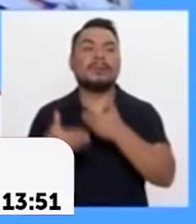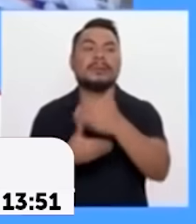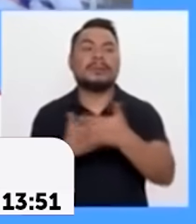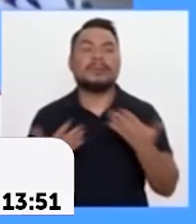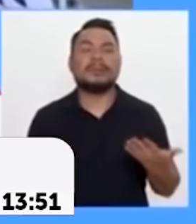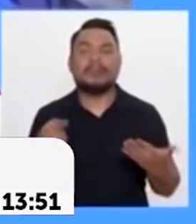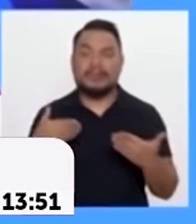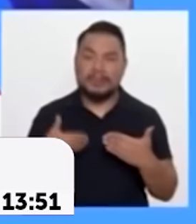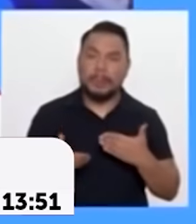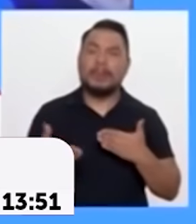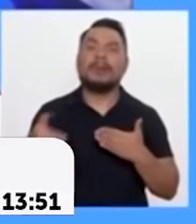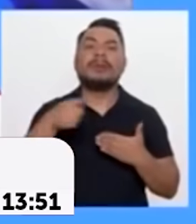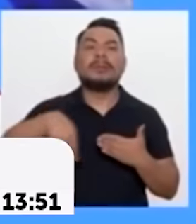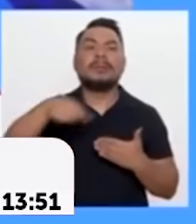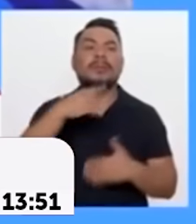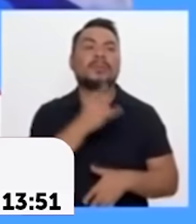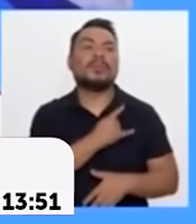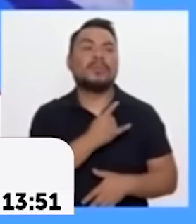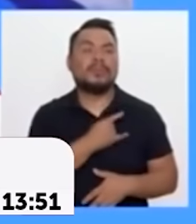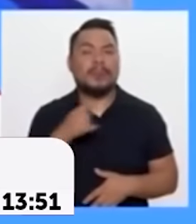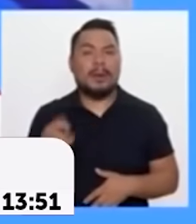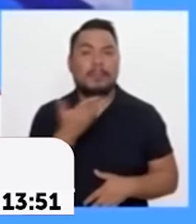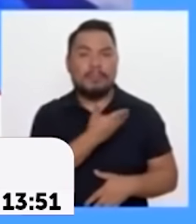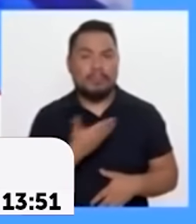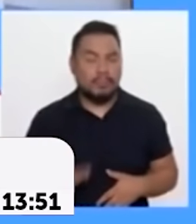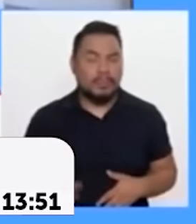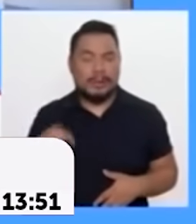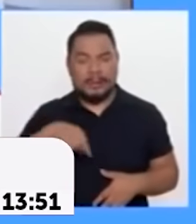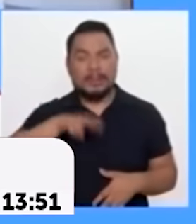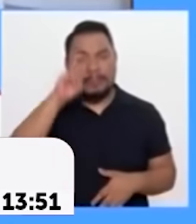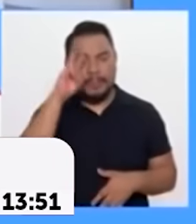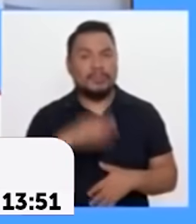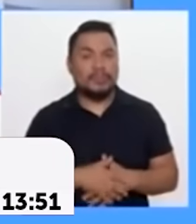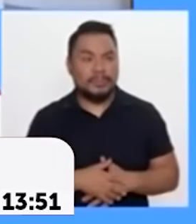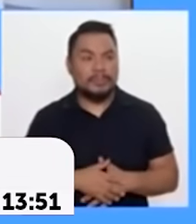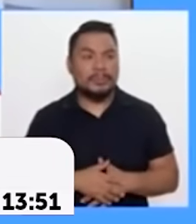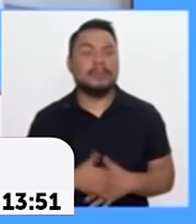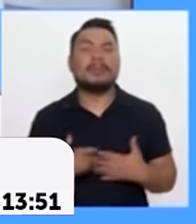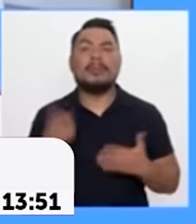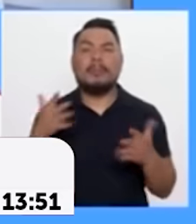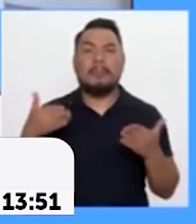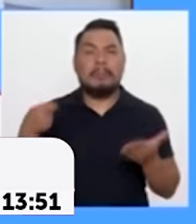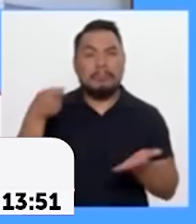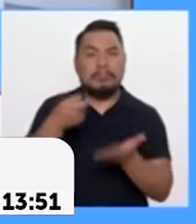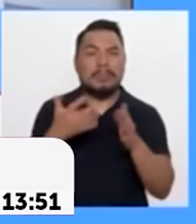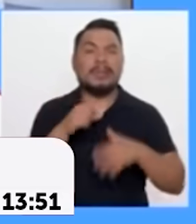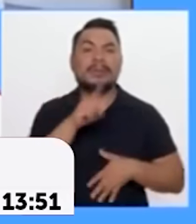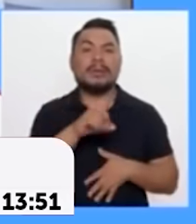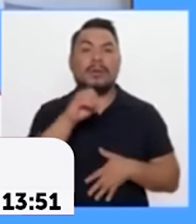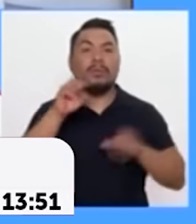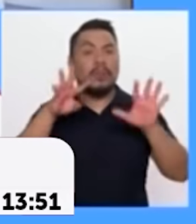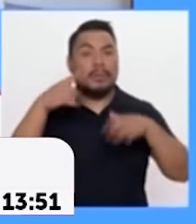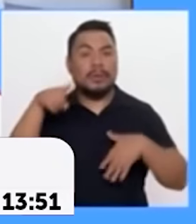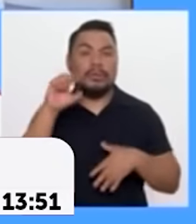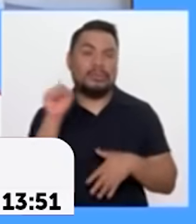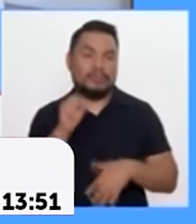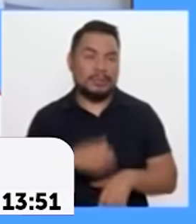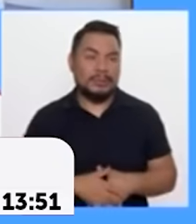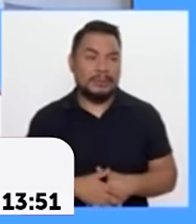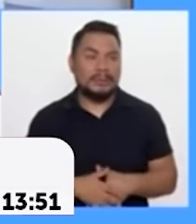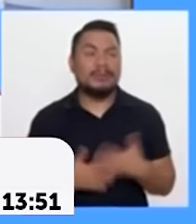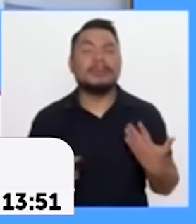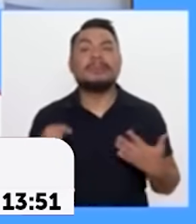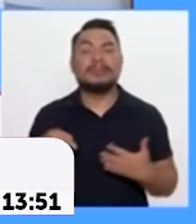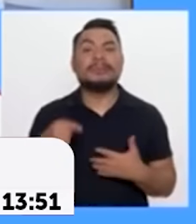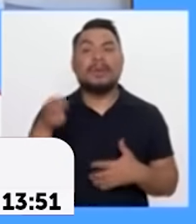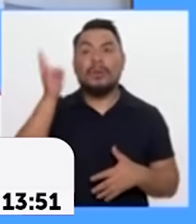las universidades públicas de nuestro país por cerca de 109 millones de soles y docentes de